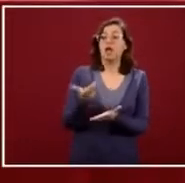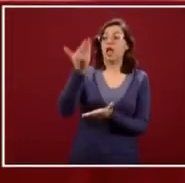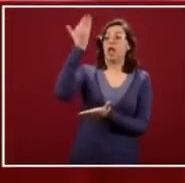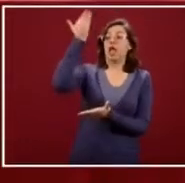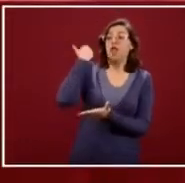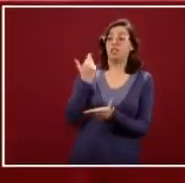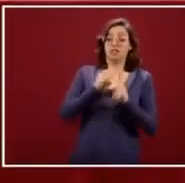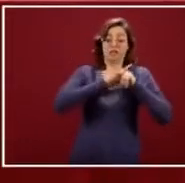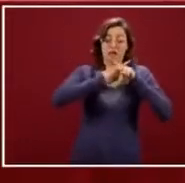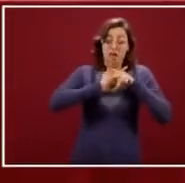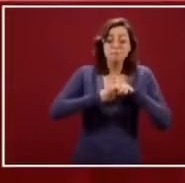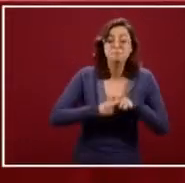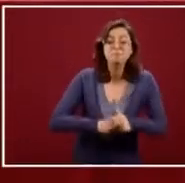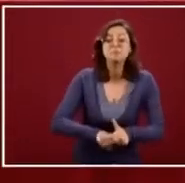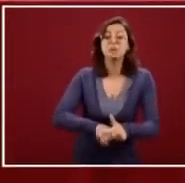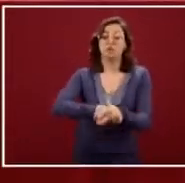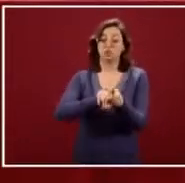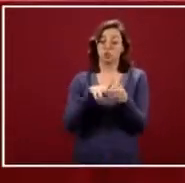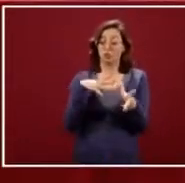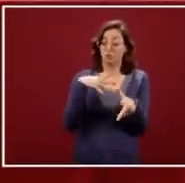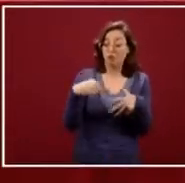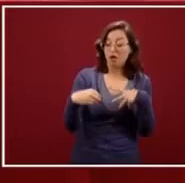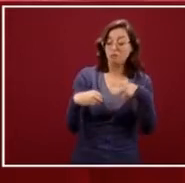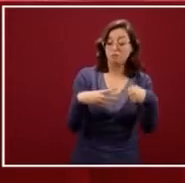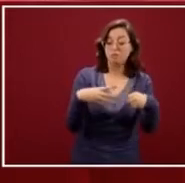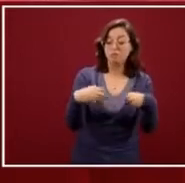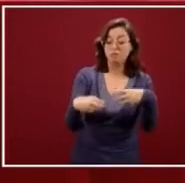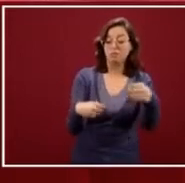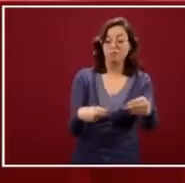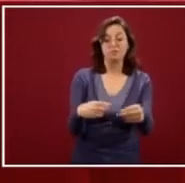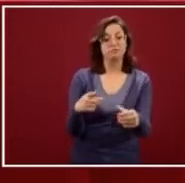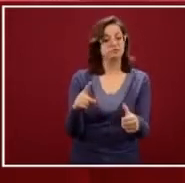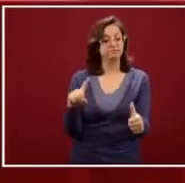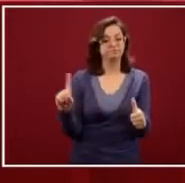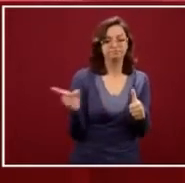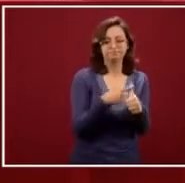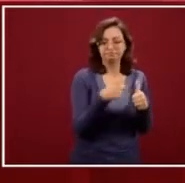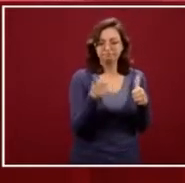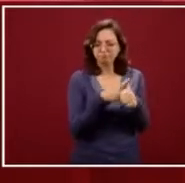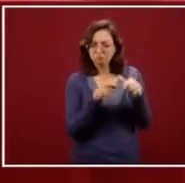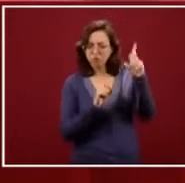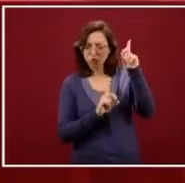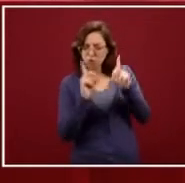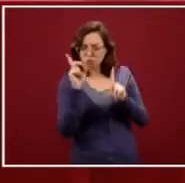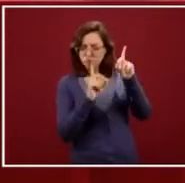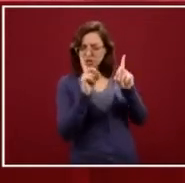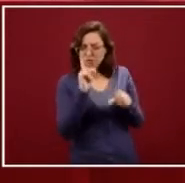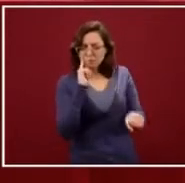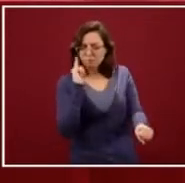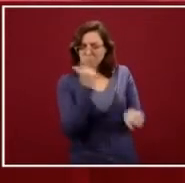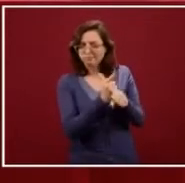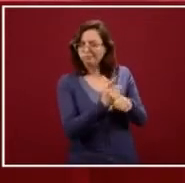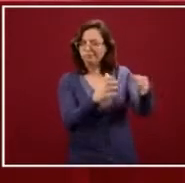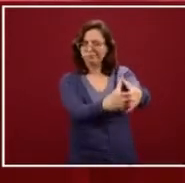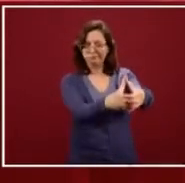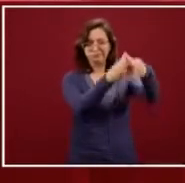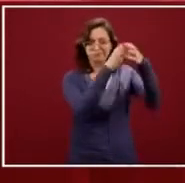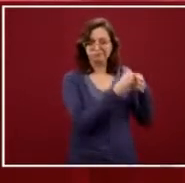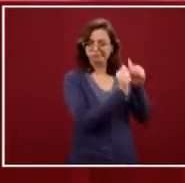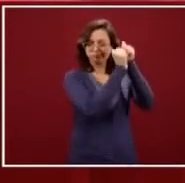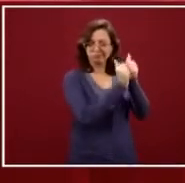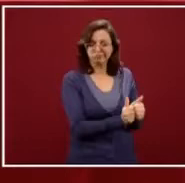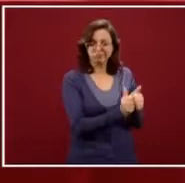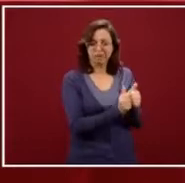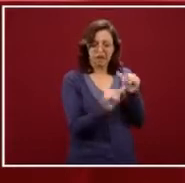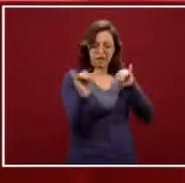haciendo mucho énfasis a este aspecto de la detección de casos sospechosos, su aislamiento, su confirmación